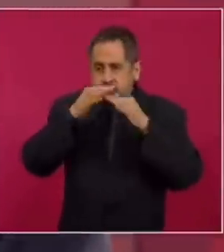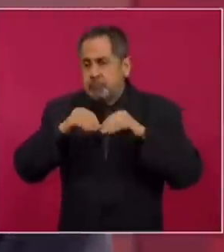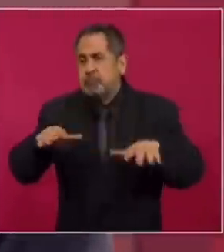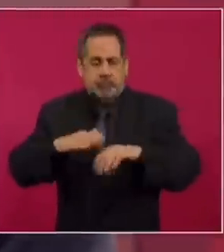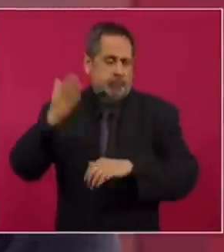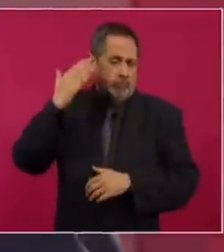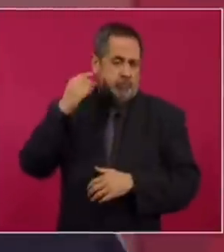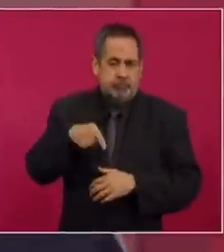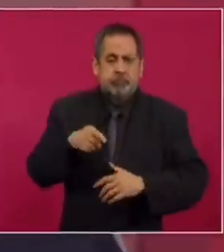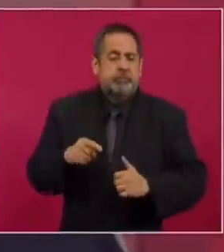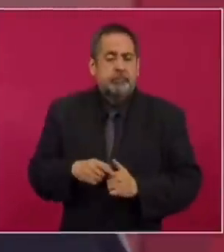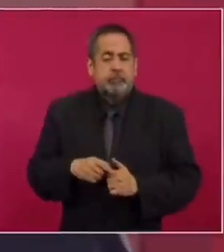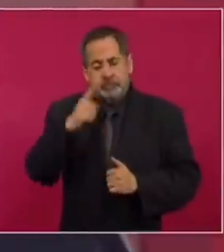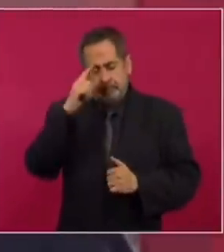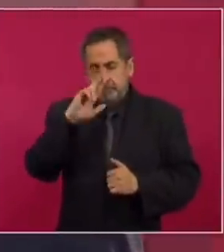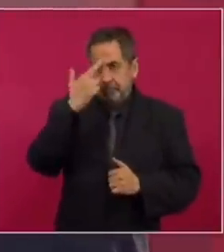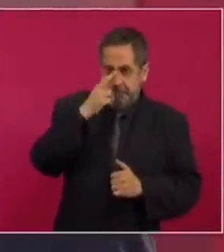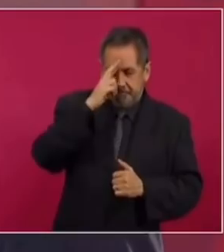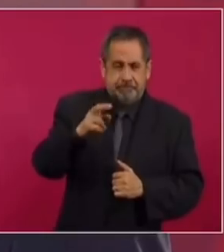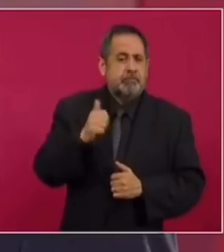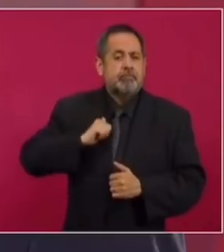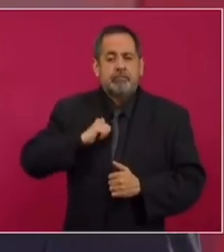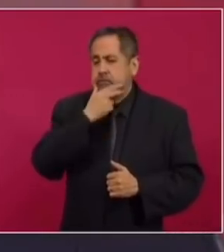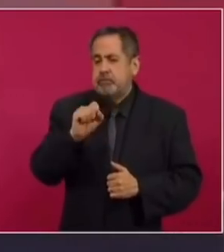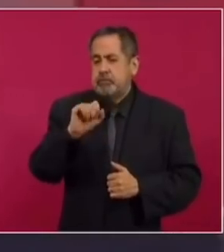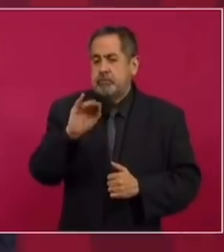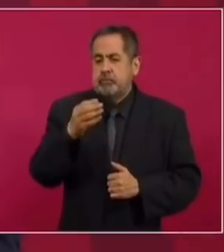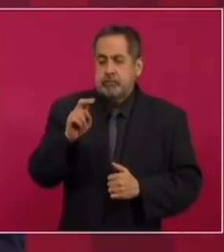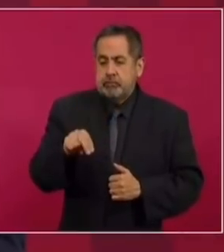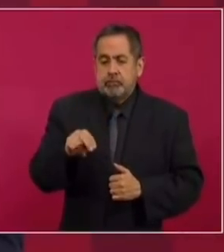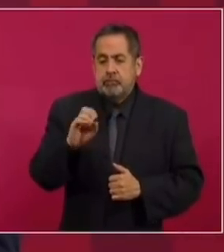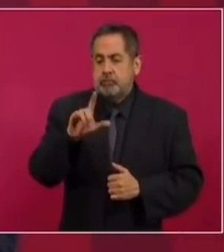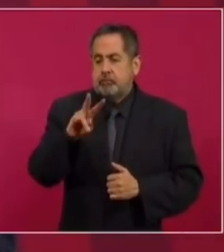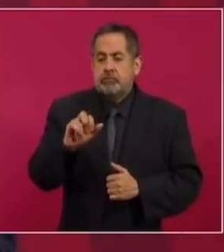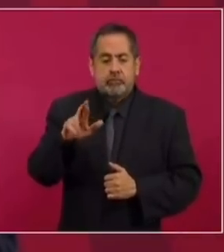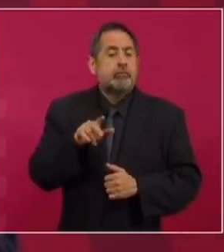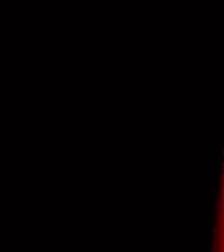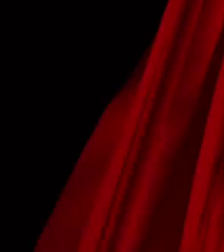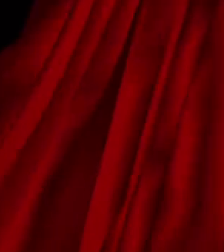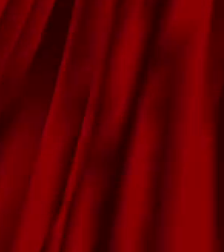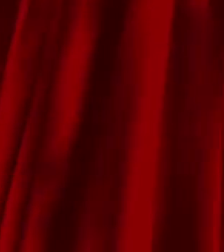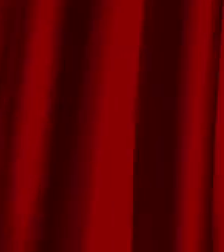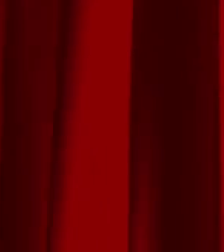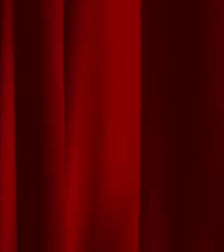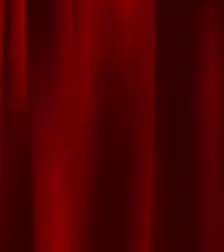dedicado a Simón Bolívar, hablé de eso, de la integración de América.